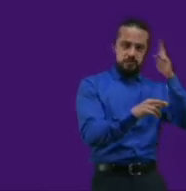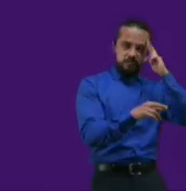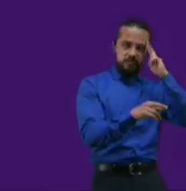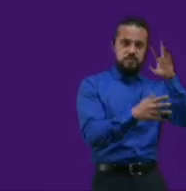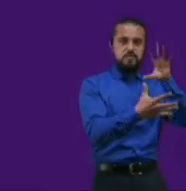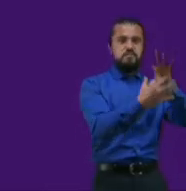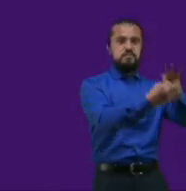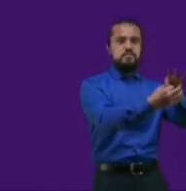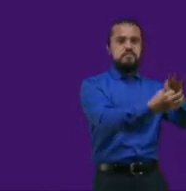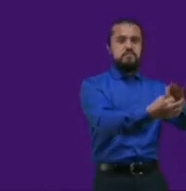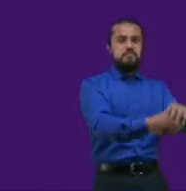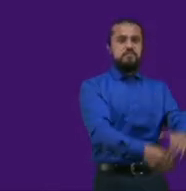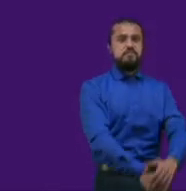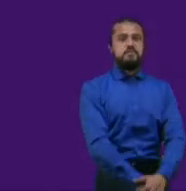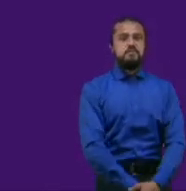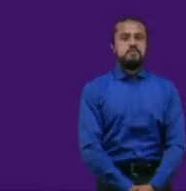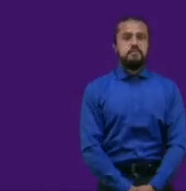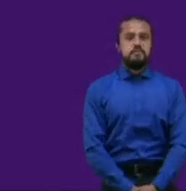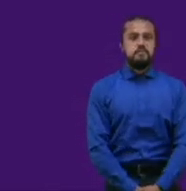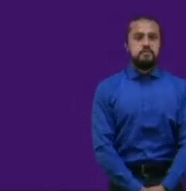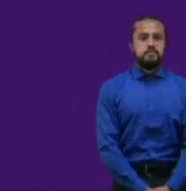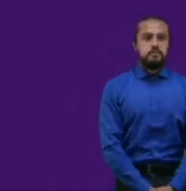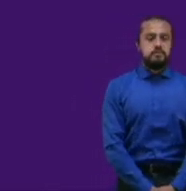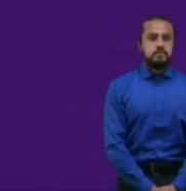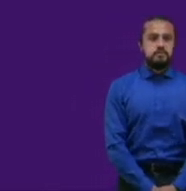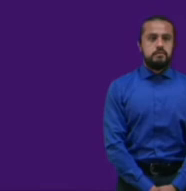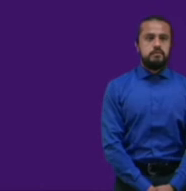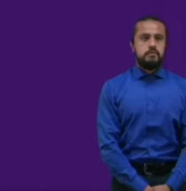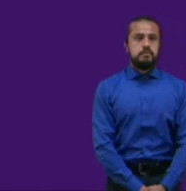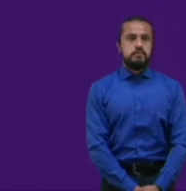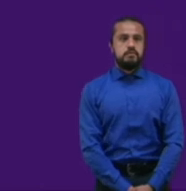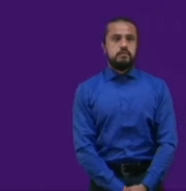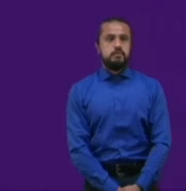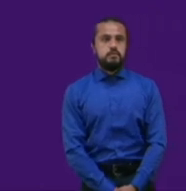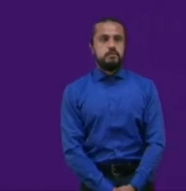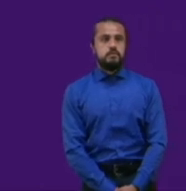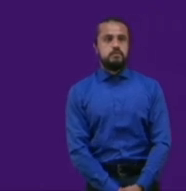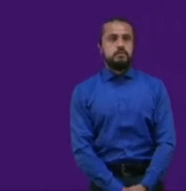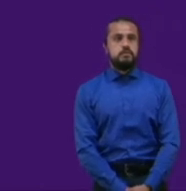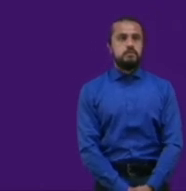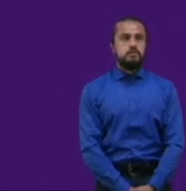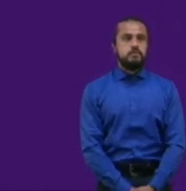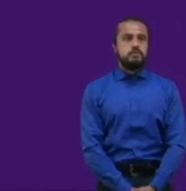Total. Buenísimo. Bueno, pasando entonces a la otra pregunta.